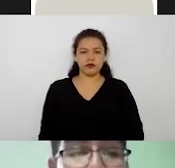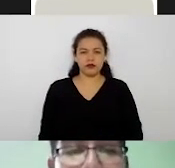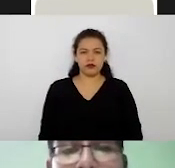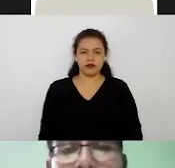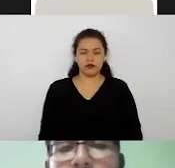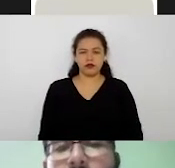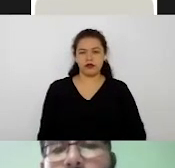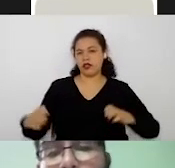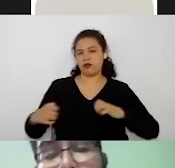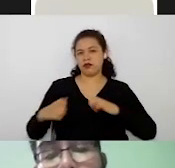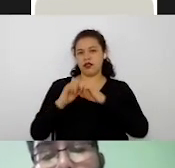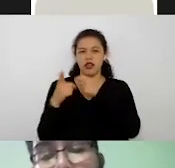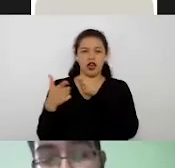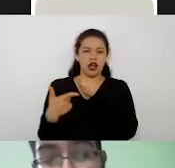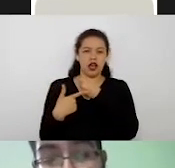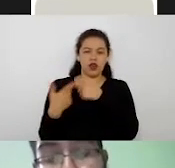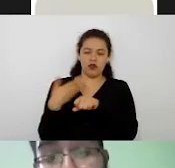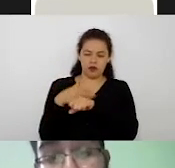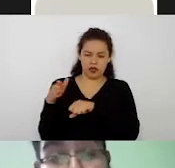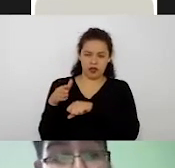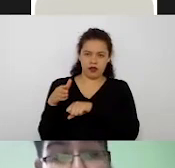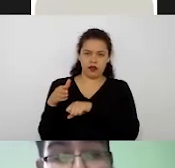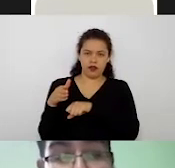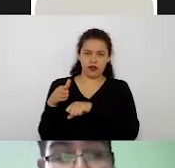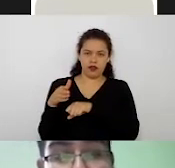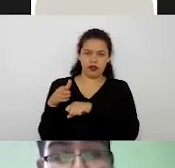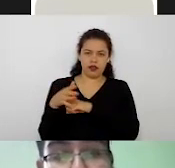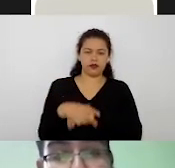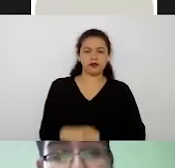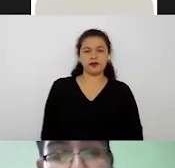alguna emergencia y haya,